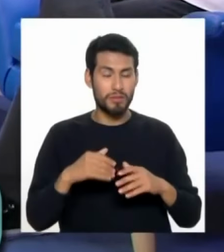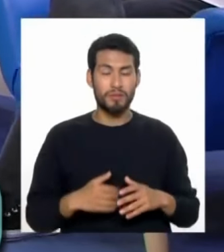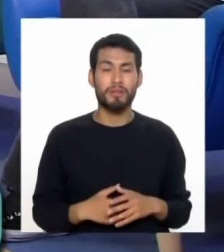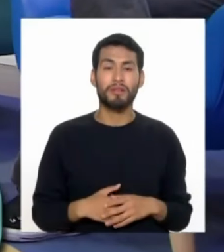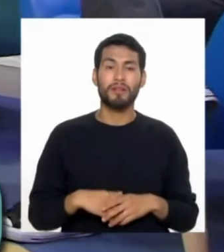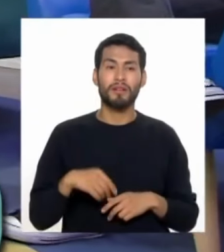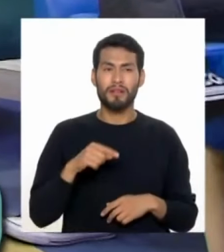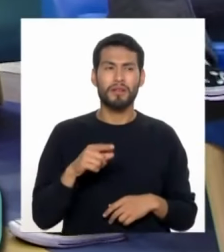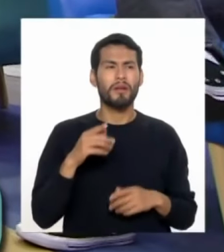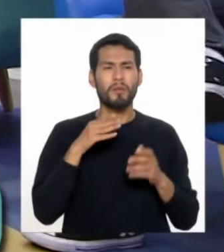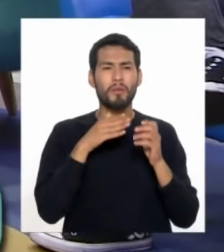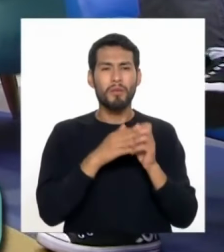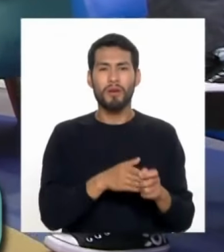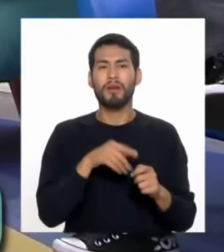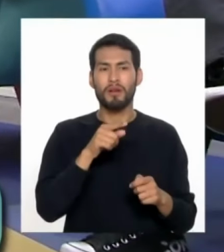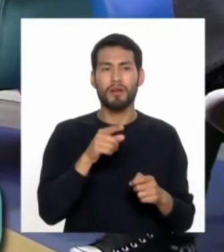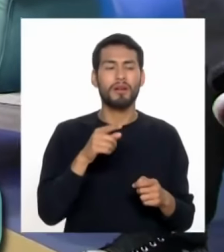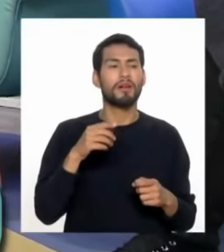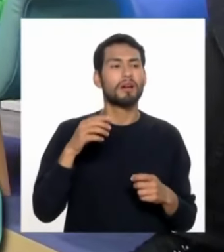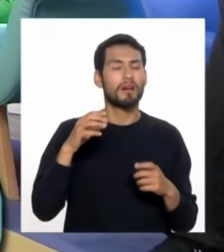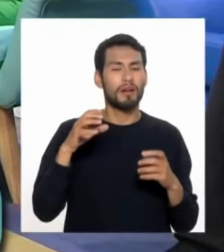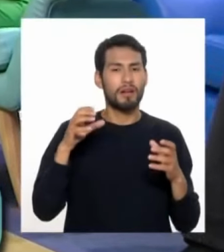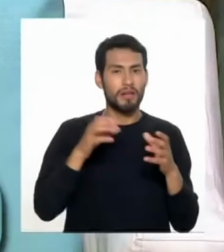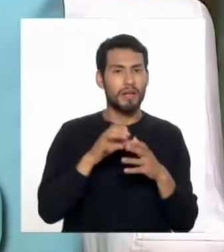que está dirigida por el señor José Casas,